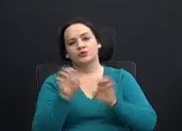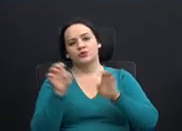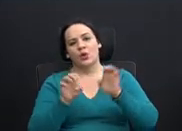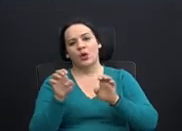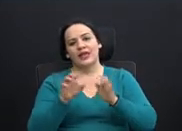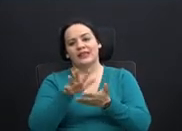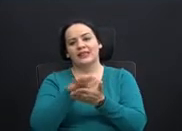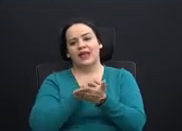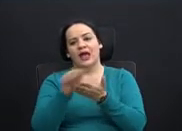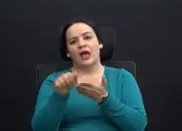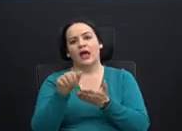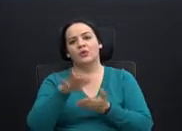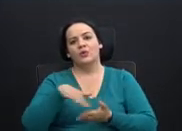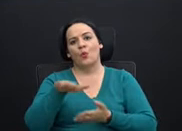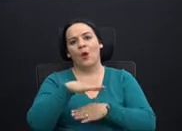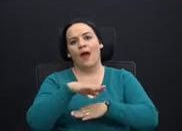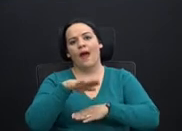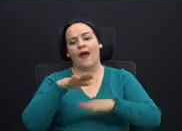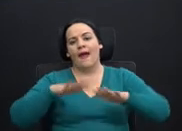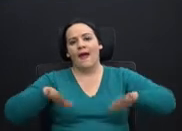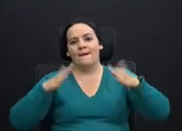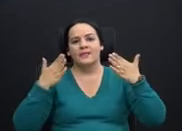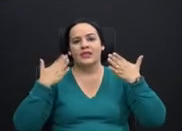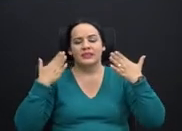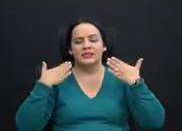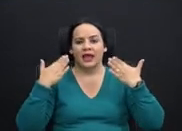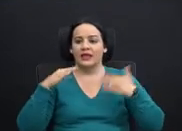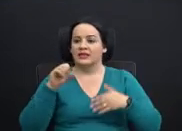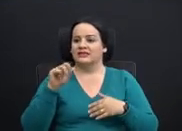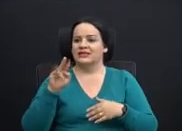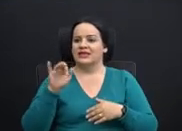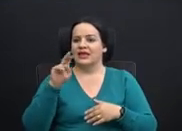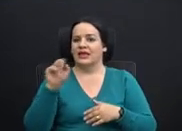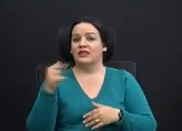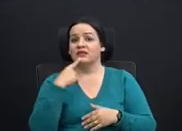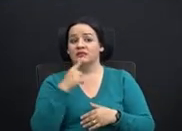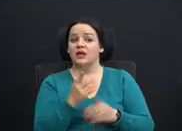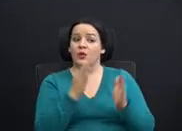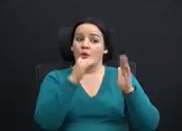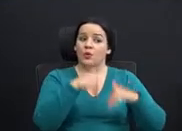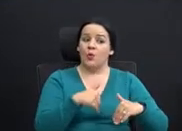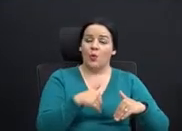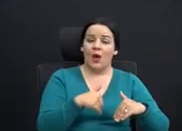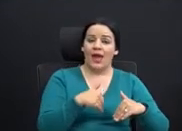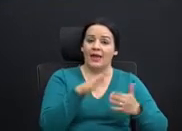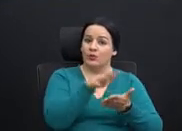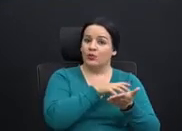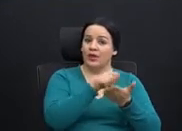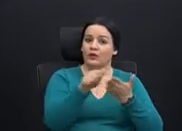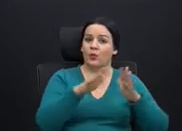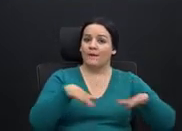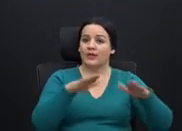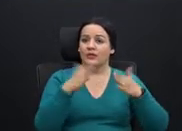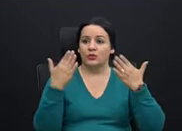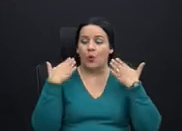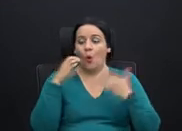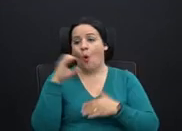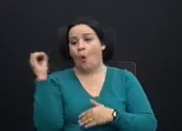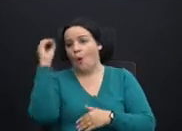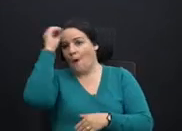¿Es CETENA quien dice que ahí en Cruzitas no hay tal daño ambiental o eso es una apreciación personal suya?